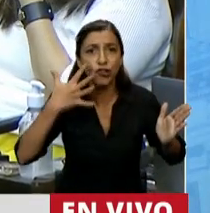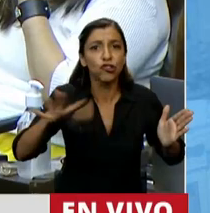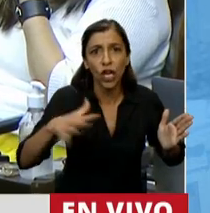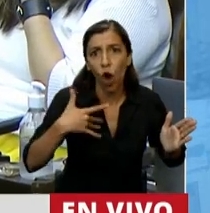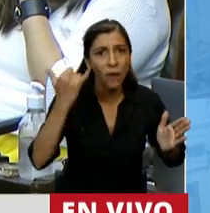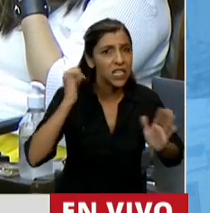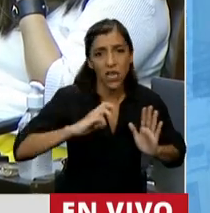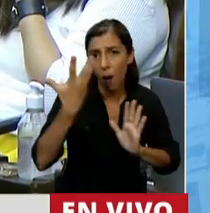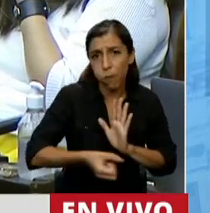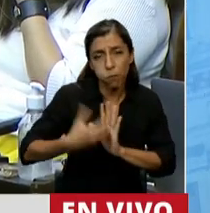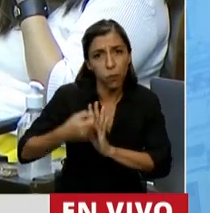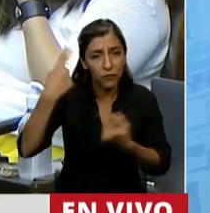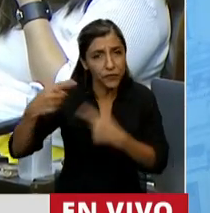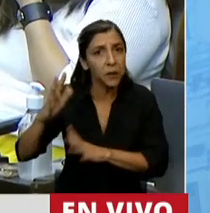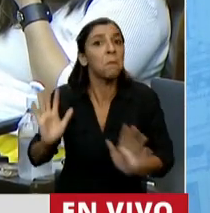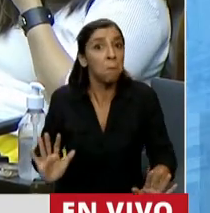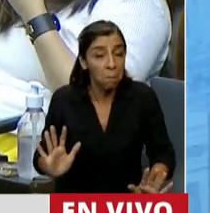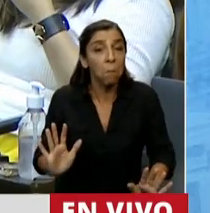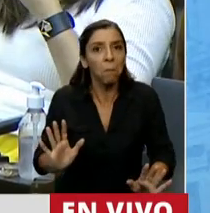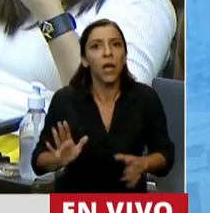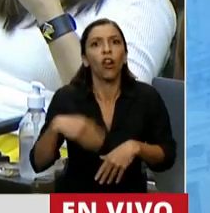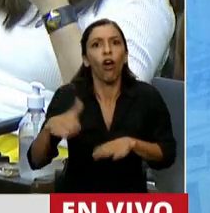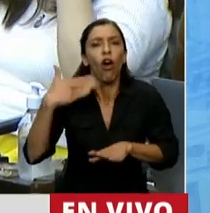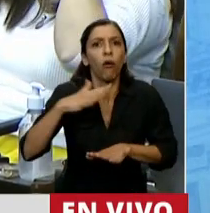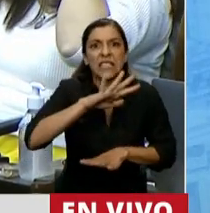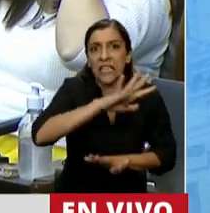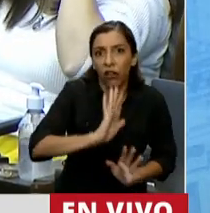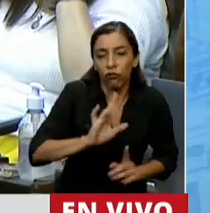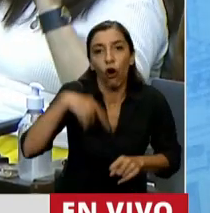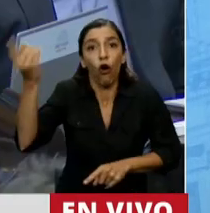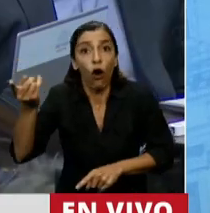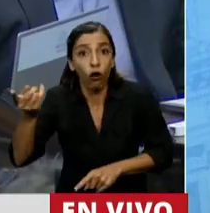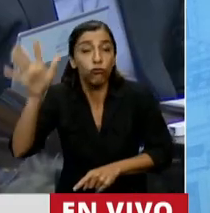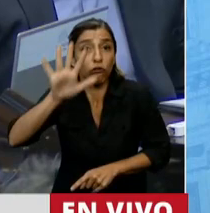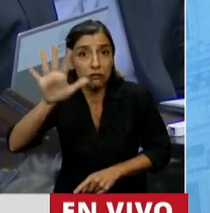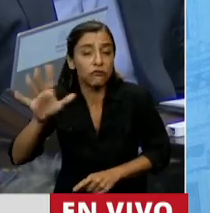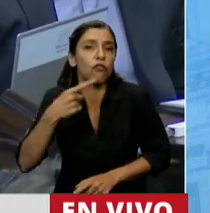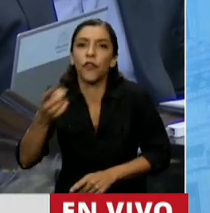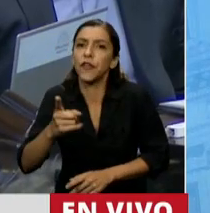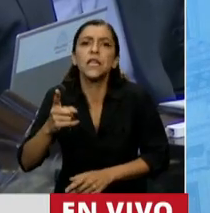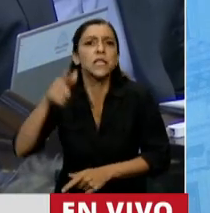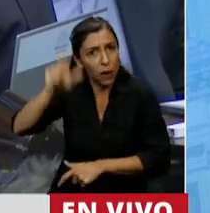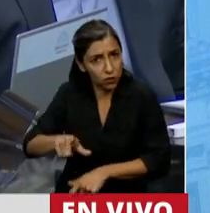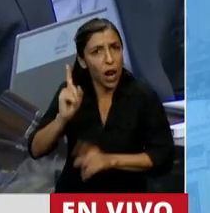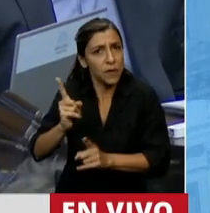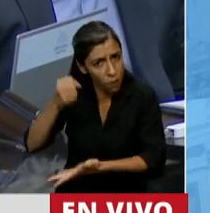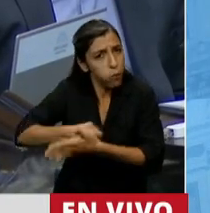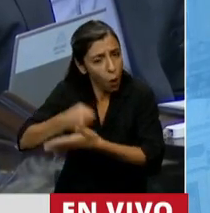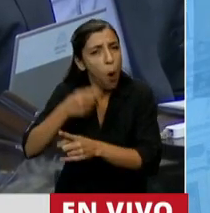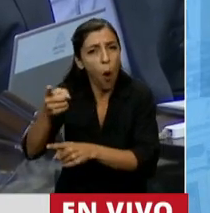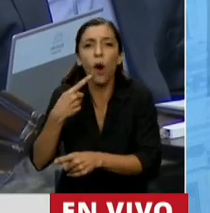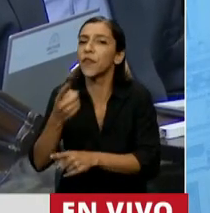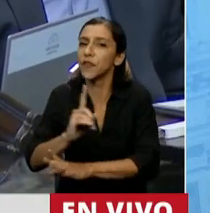por otro lado escuchábamos a una militante y expositora del interior del país que nos contaba la cantidad de procesamientos